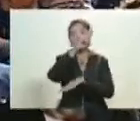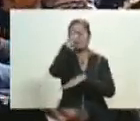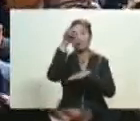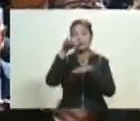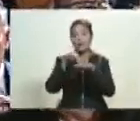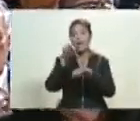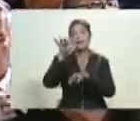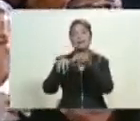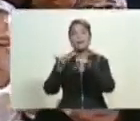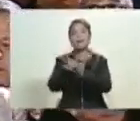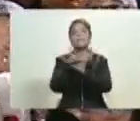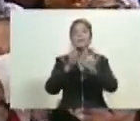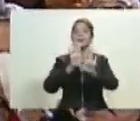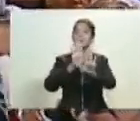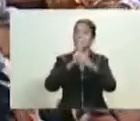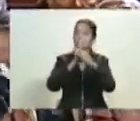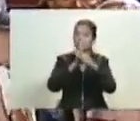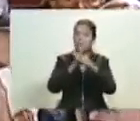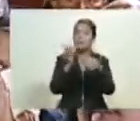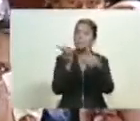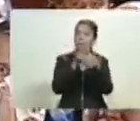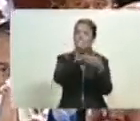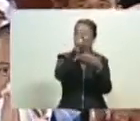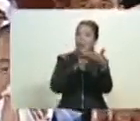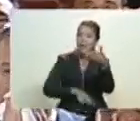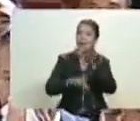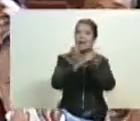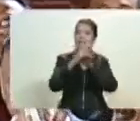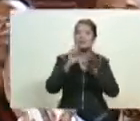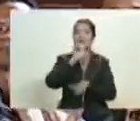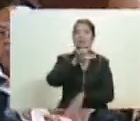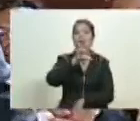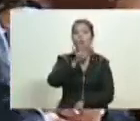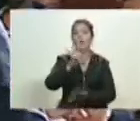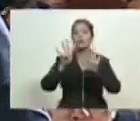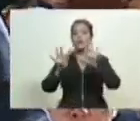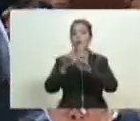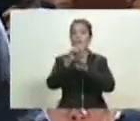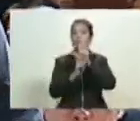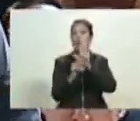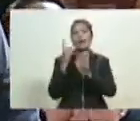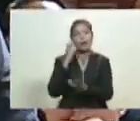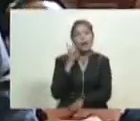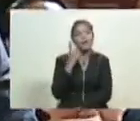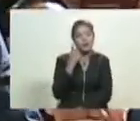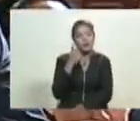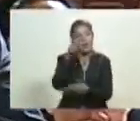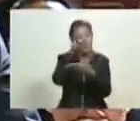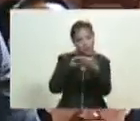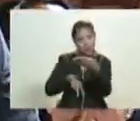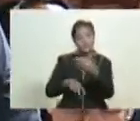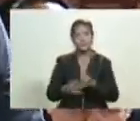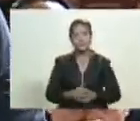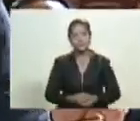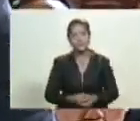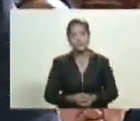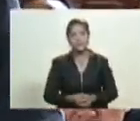secretario y su secretaria. Pero antes quiero leer, si me permiten, el artículo 349 de la Constitución, que creo que nos faltó.